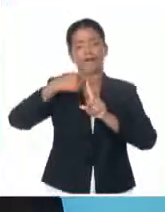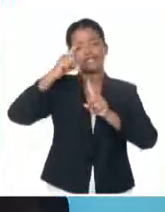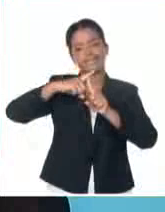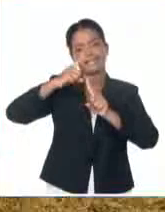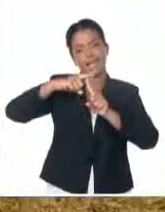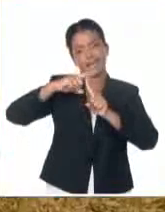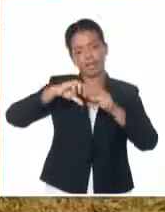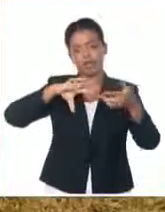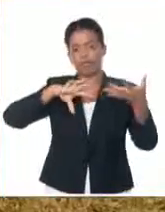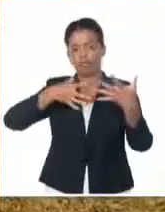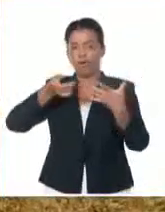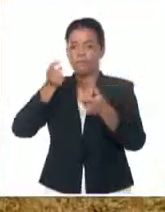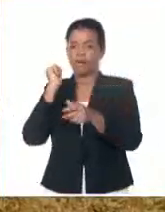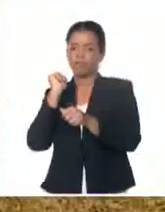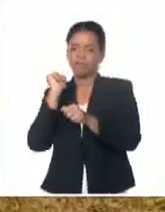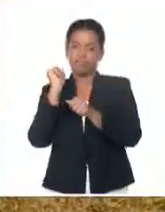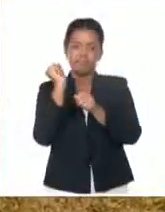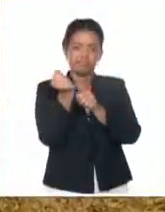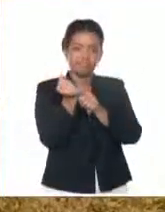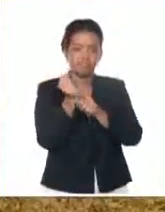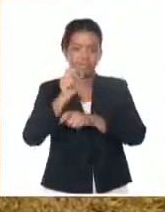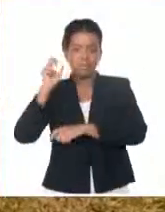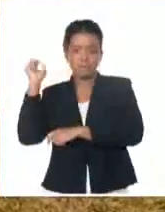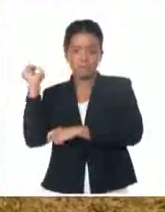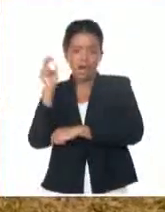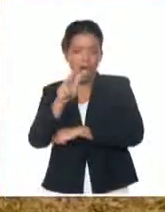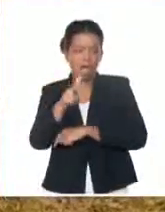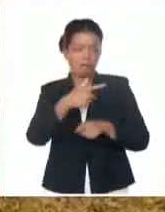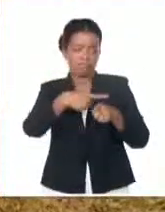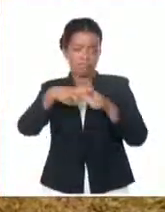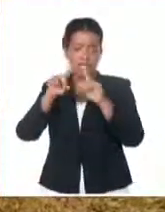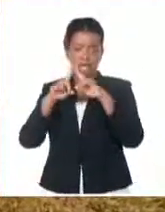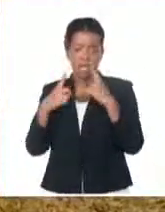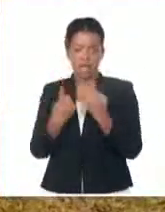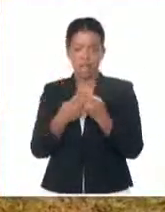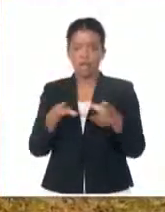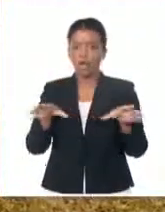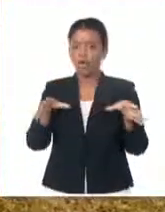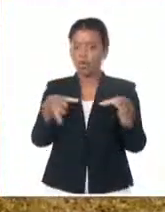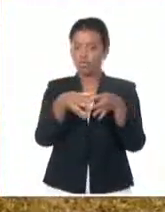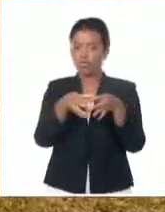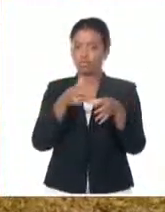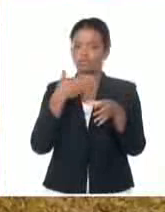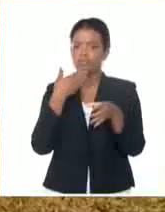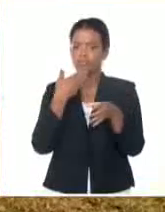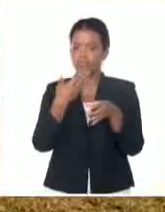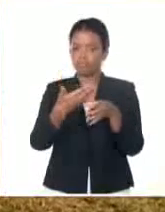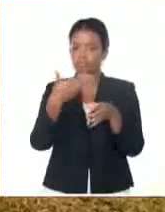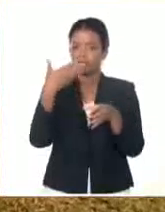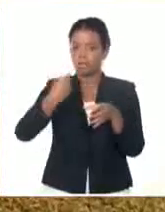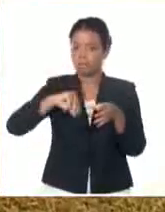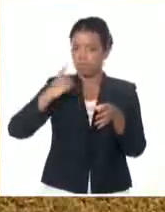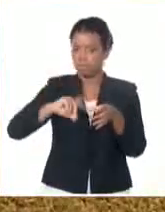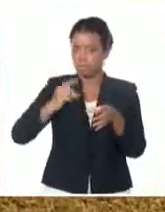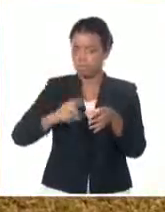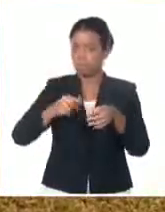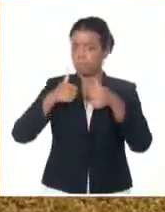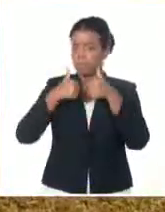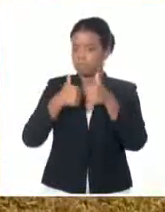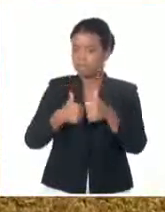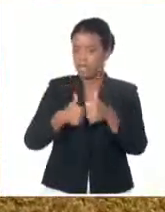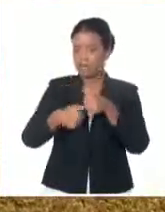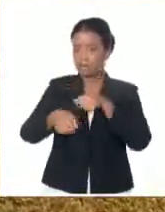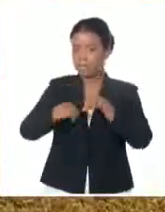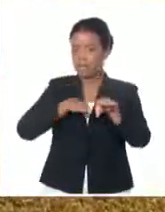estos momentos se encuentra en buenas condiciones, han cumplido con todos los parámetros del entrenamiento. La preparación psicológica,